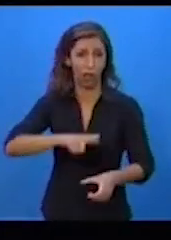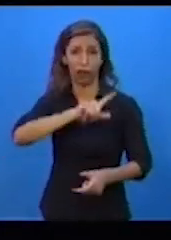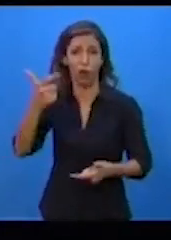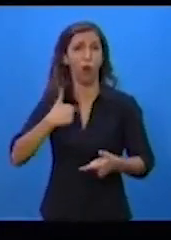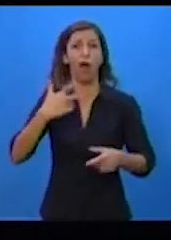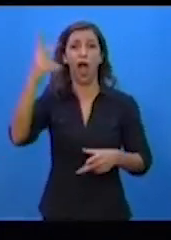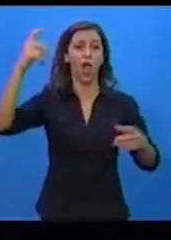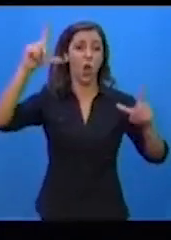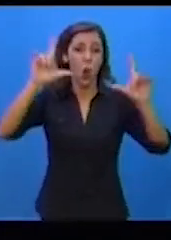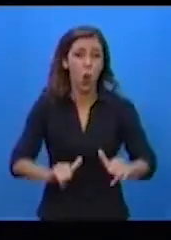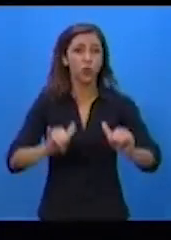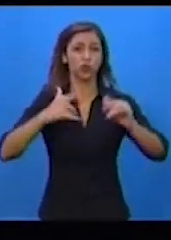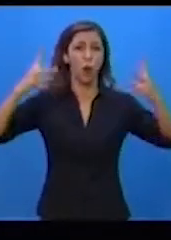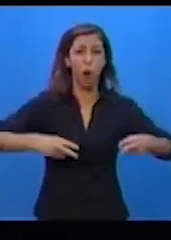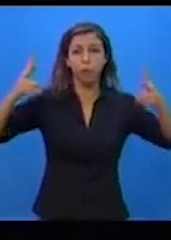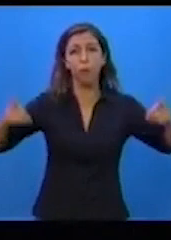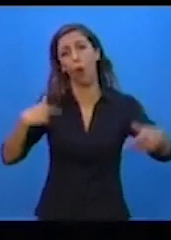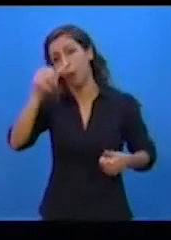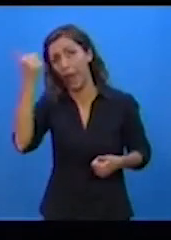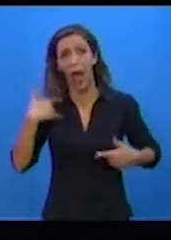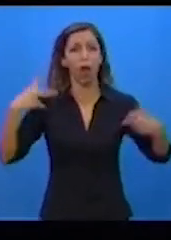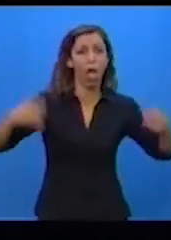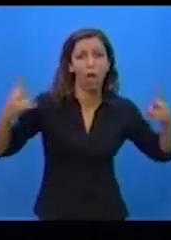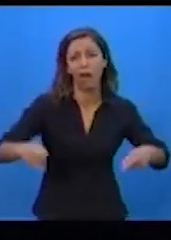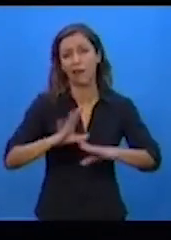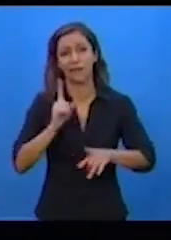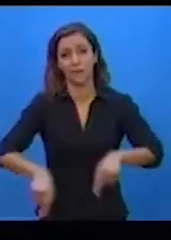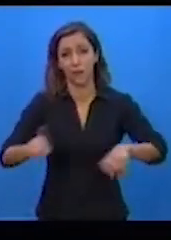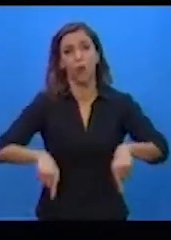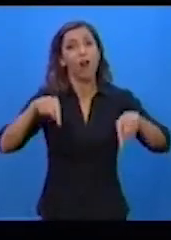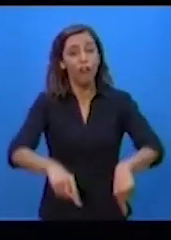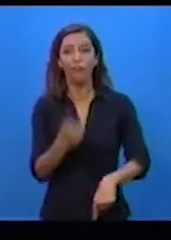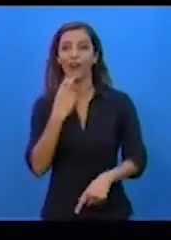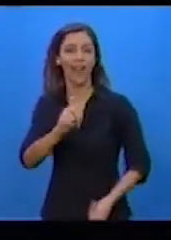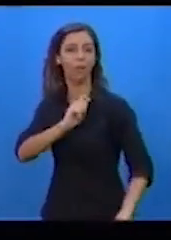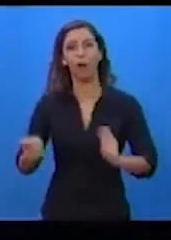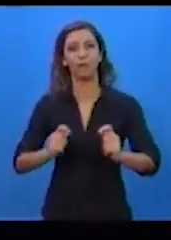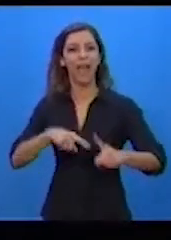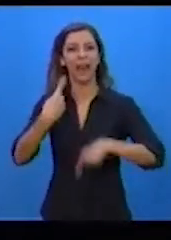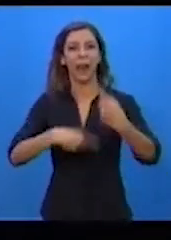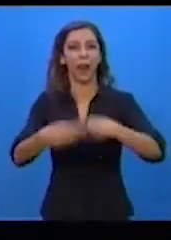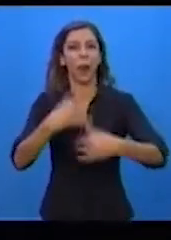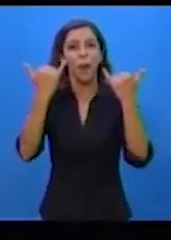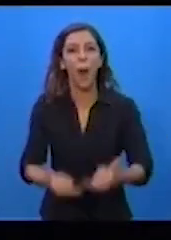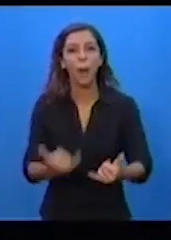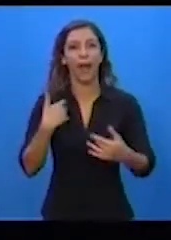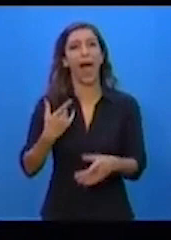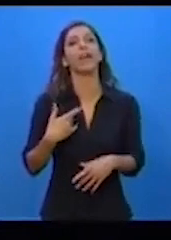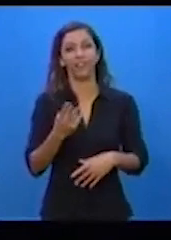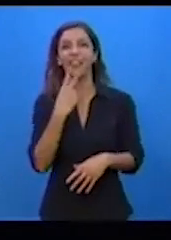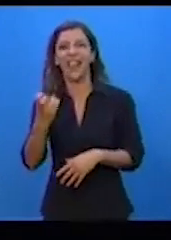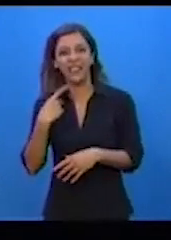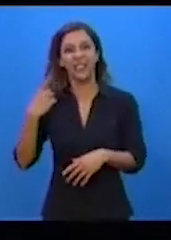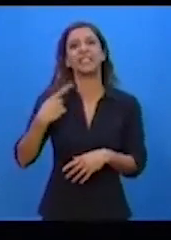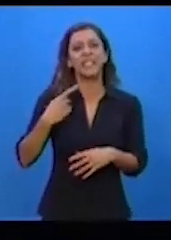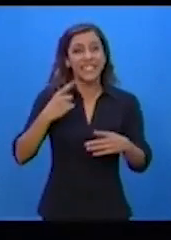veranos hoy tenemos vaca muerta relanzado las energías renovables que llegan a abastecer el 10 por ciento la demanda eléctrica y redujimos los